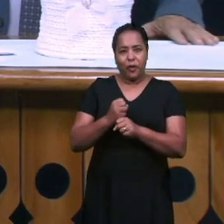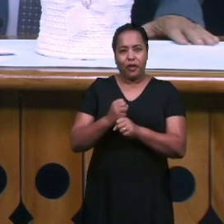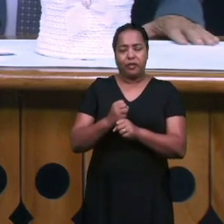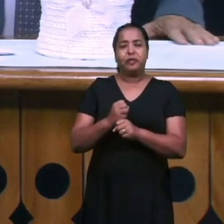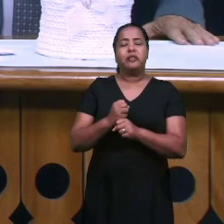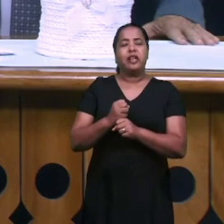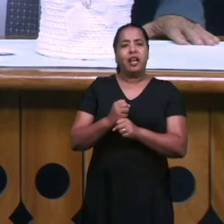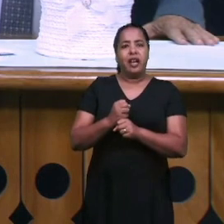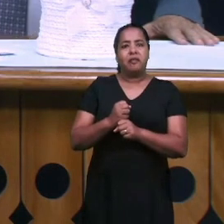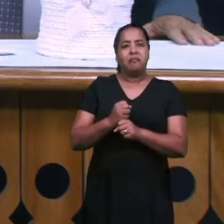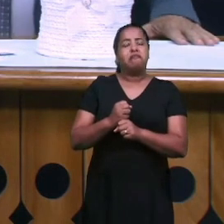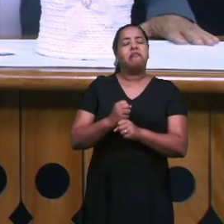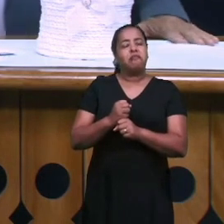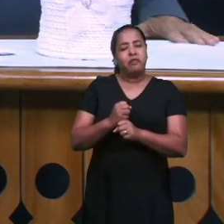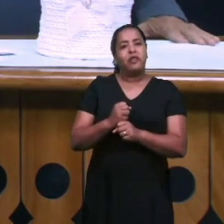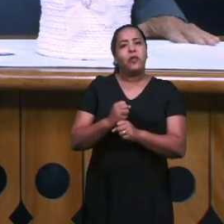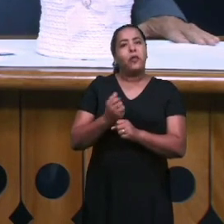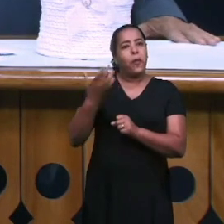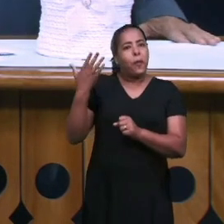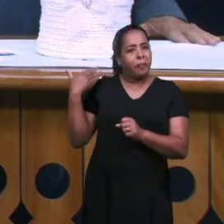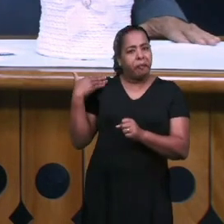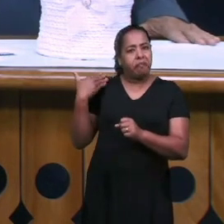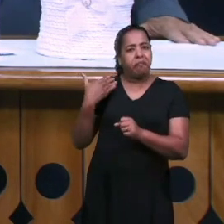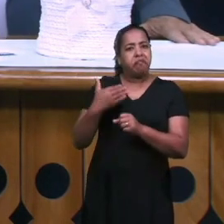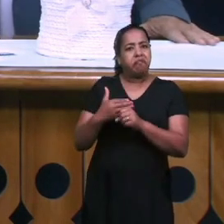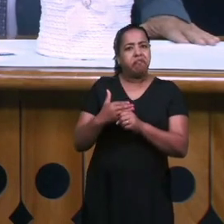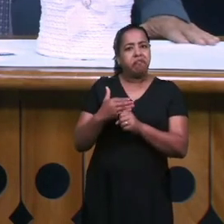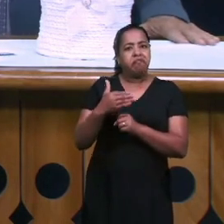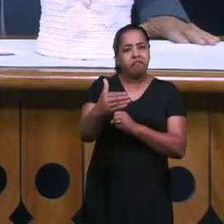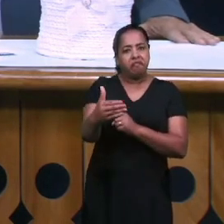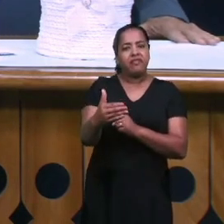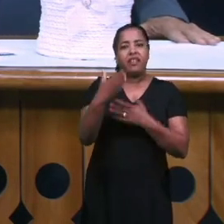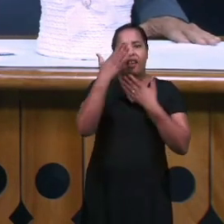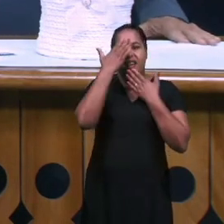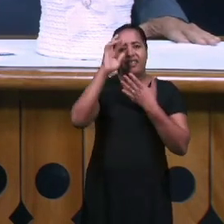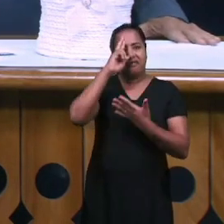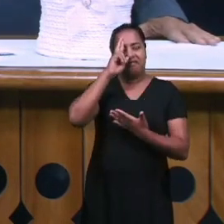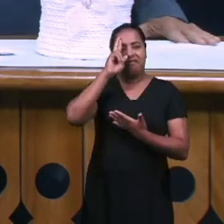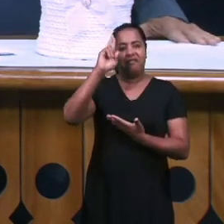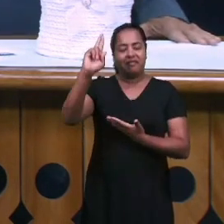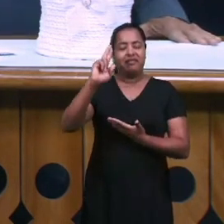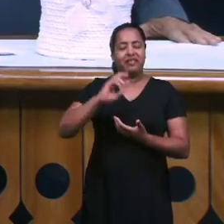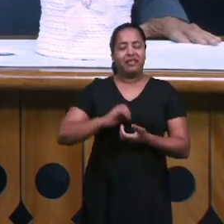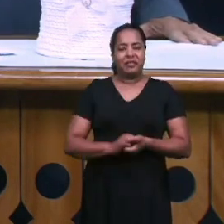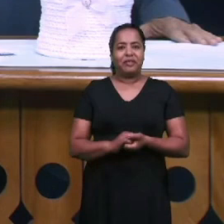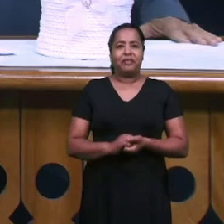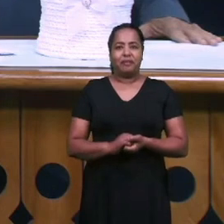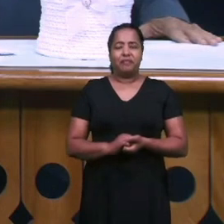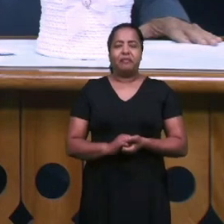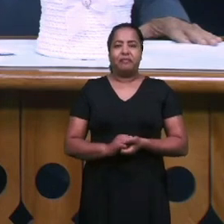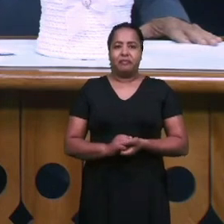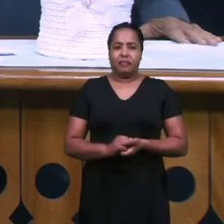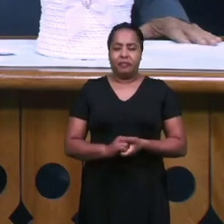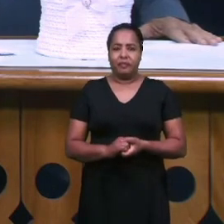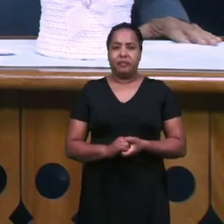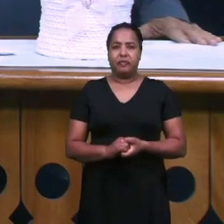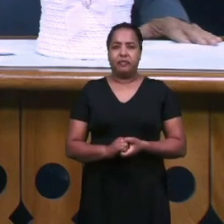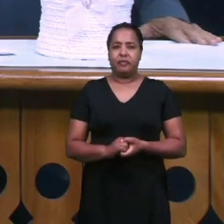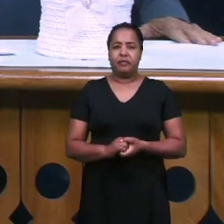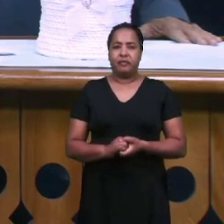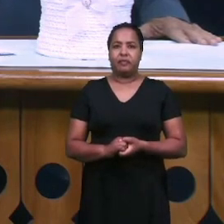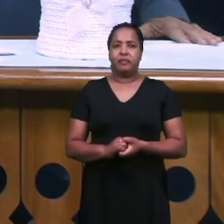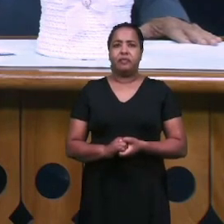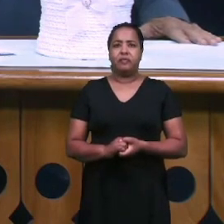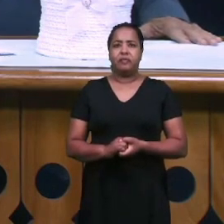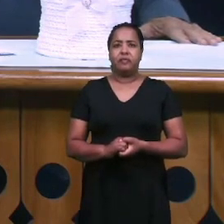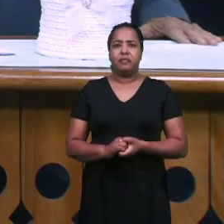año que pasó y entrando un nuevo año. Puede glorificar junto con todo el pueblo. Alabado sea el nombre del Señor. El pueblo puede glorificar y usted